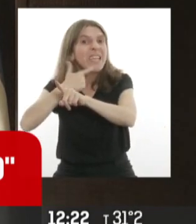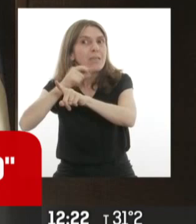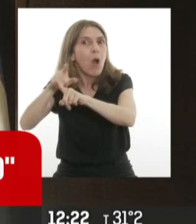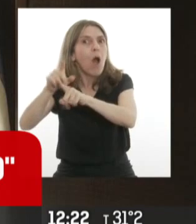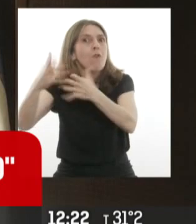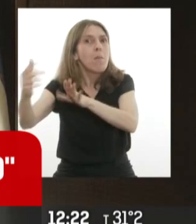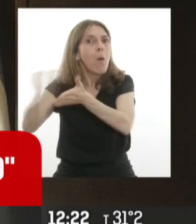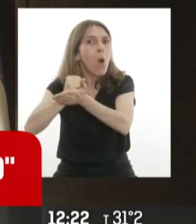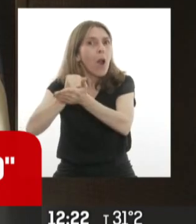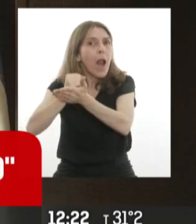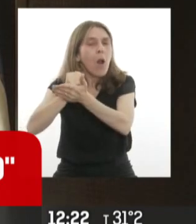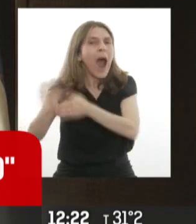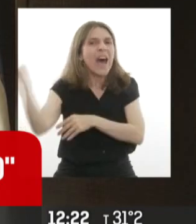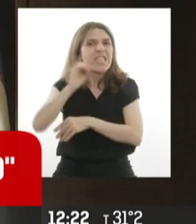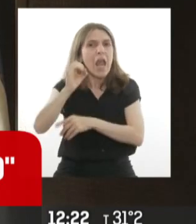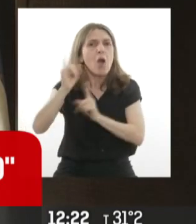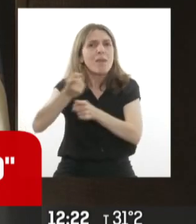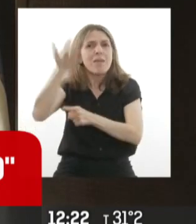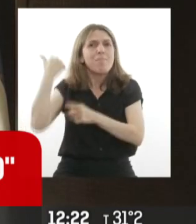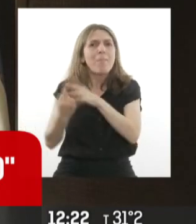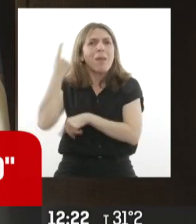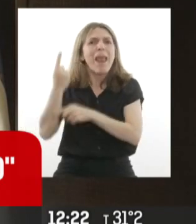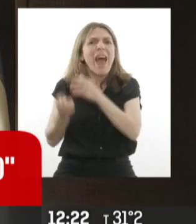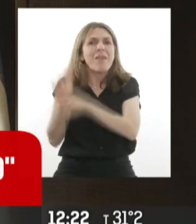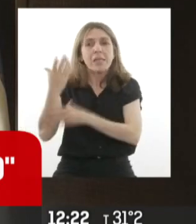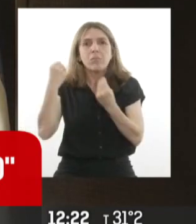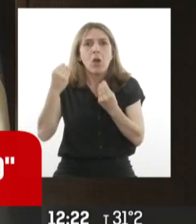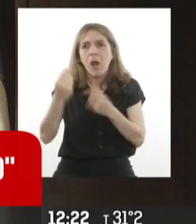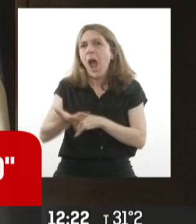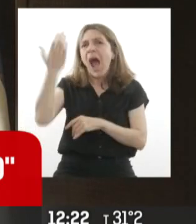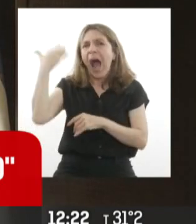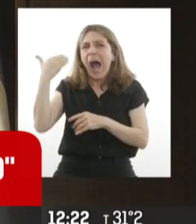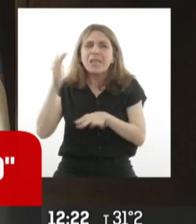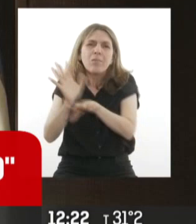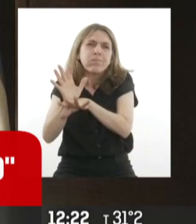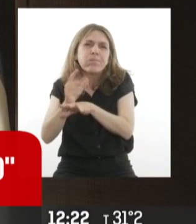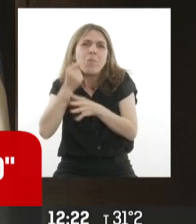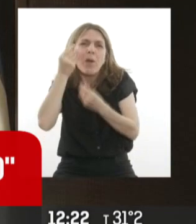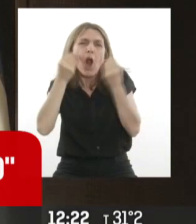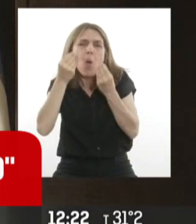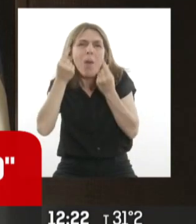Ford se preocupaba porque sus autos no sean